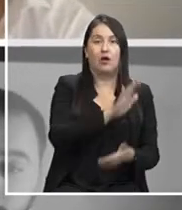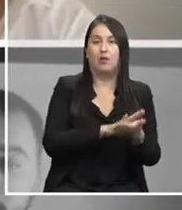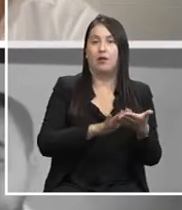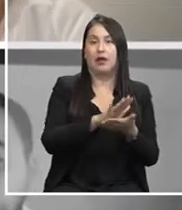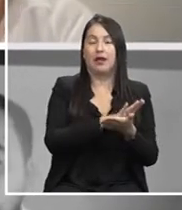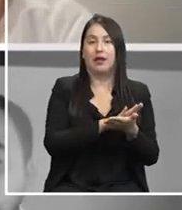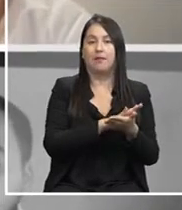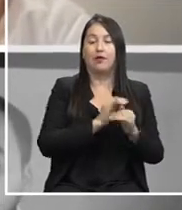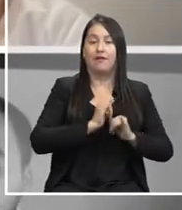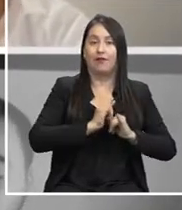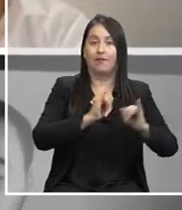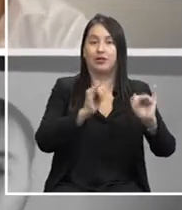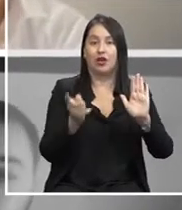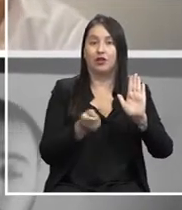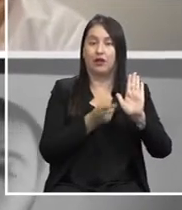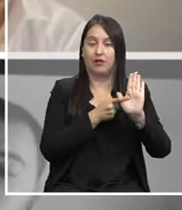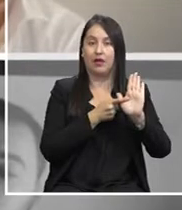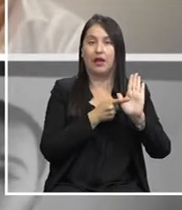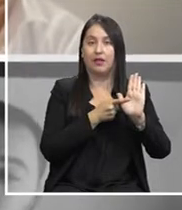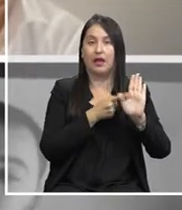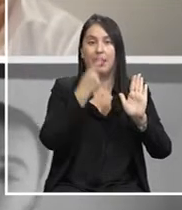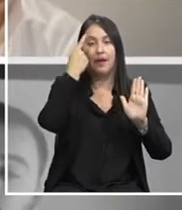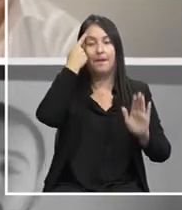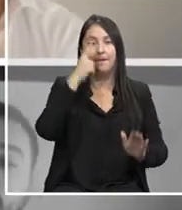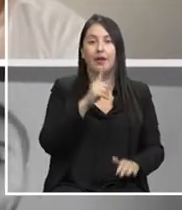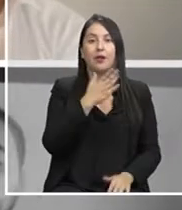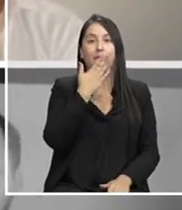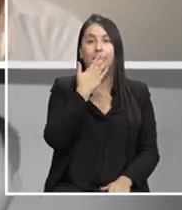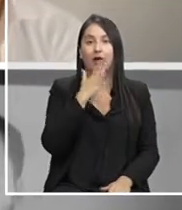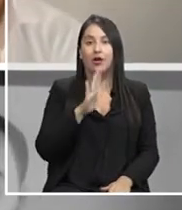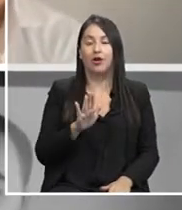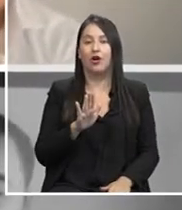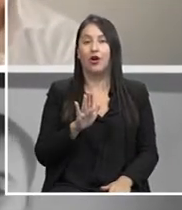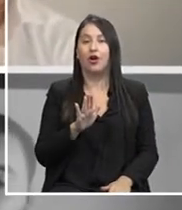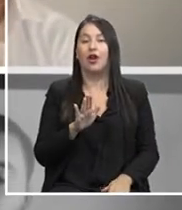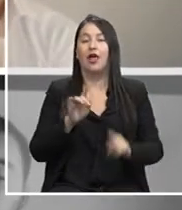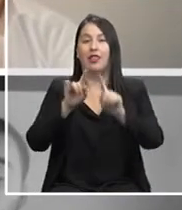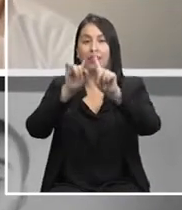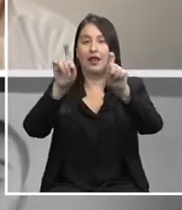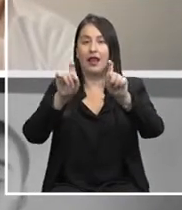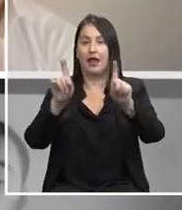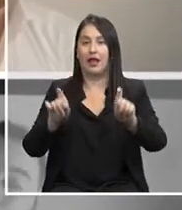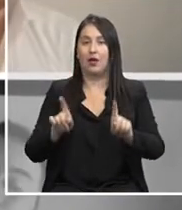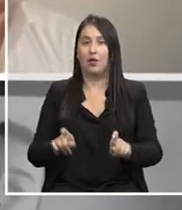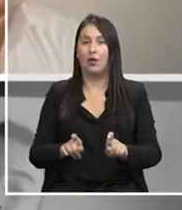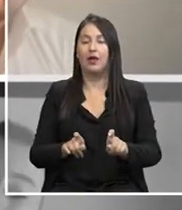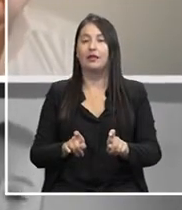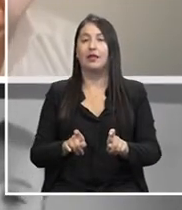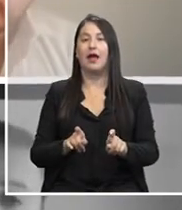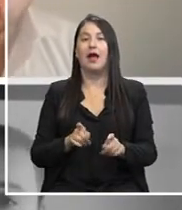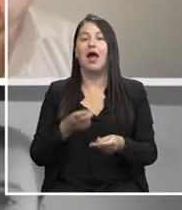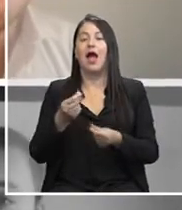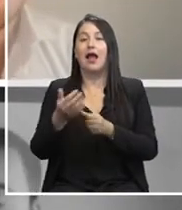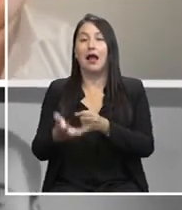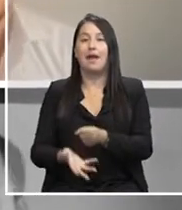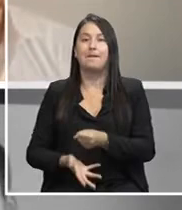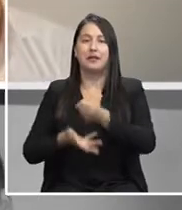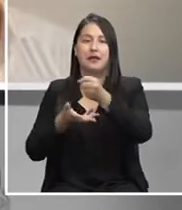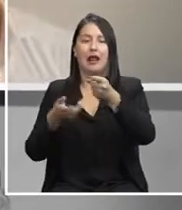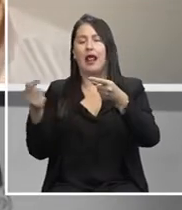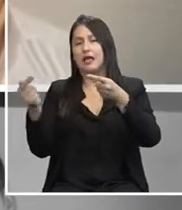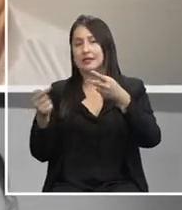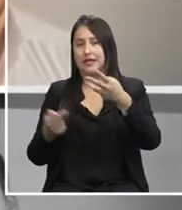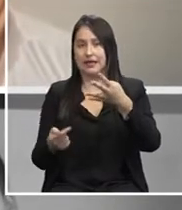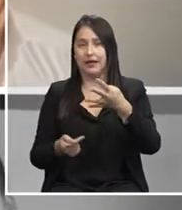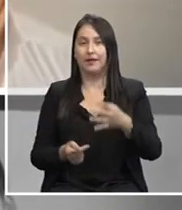tributarios miden de forma imperfecta, pero mucho mejor que las encuestas. ¿Qué pasa si corregimos los ingresos del capital, etcétera? Y ahí nos vamos al